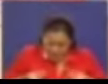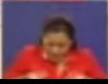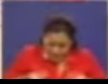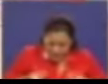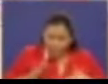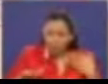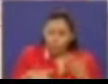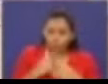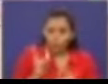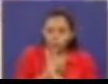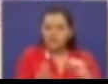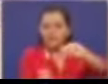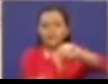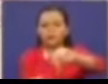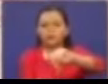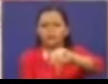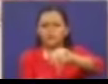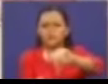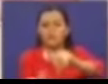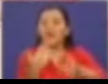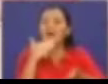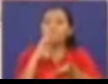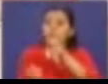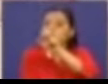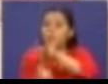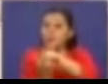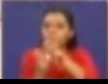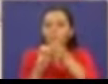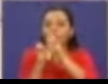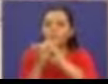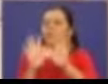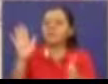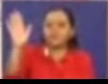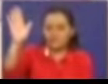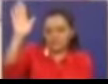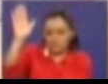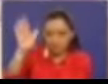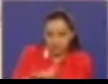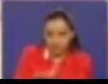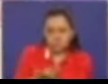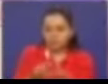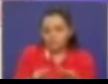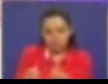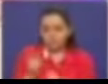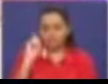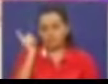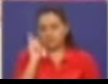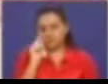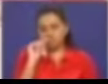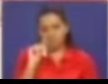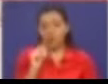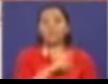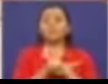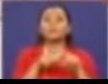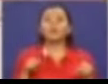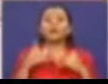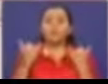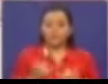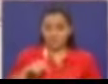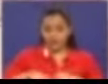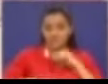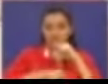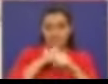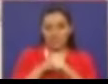centavo, pero para inversión. Y en caso de problema, reducimos el programa de inversiones, que es precisamente lo que se ha hecho este